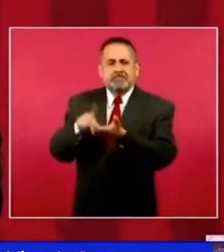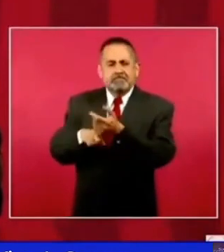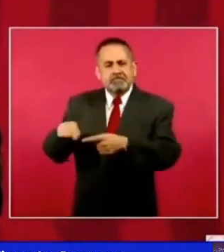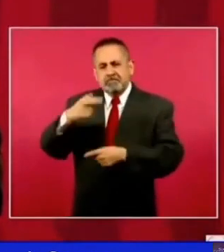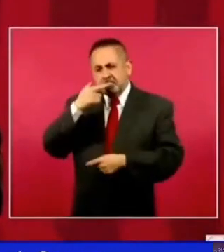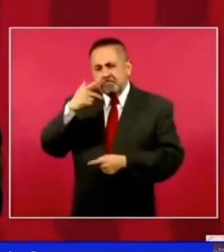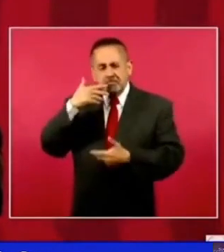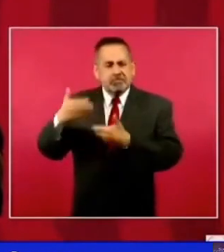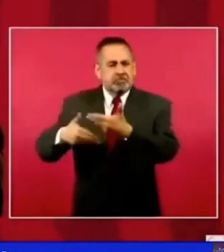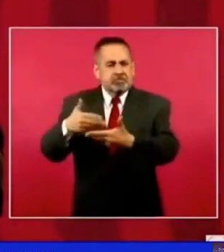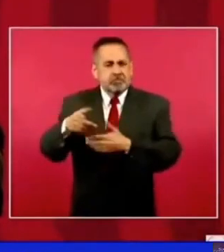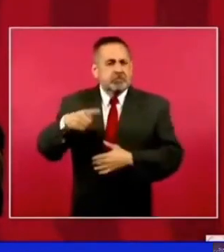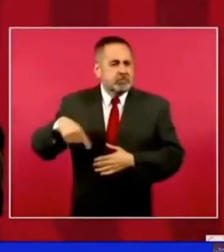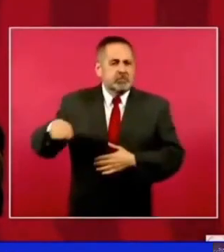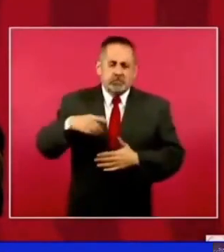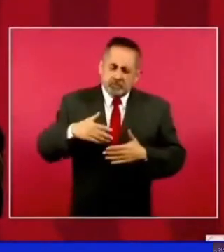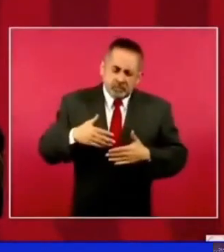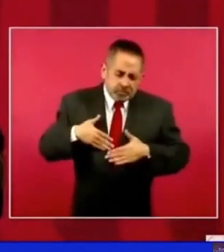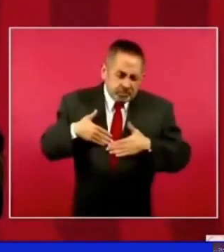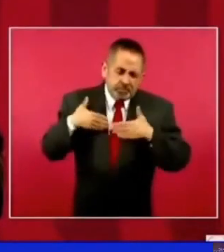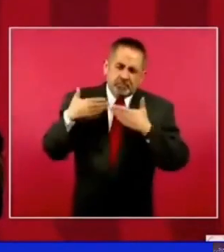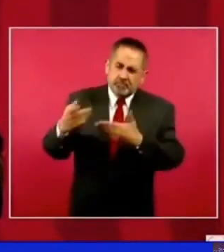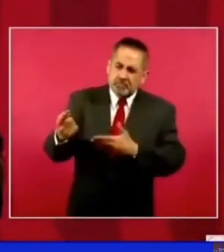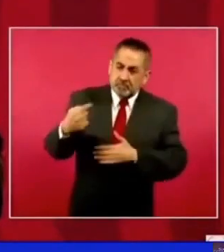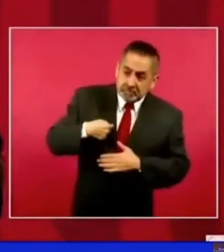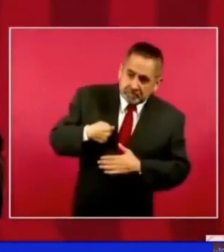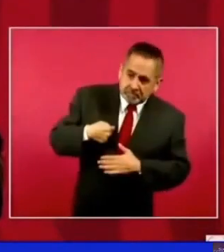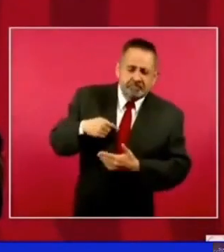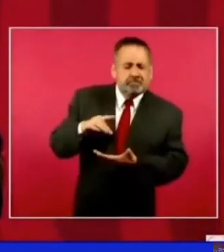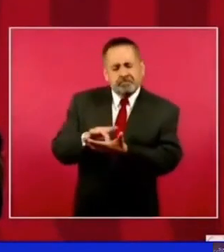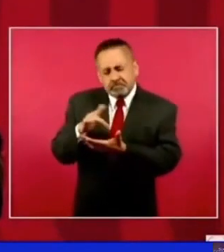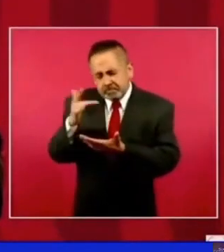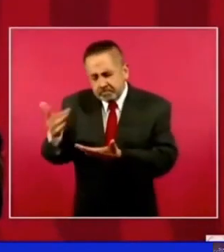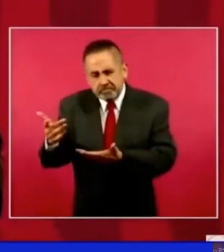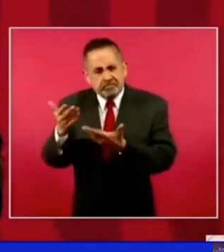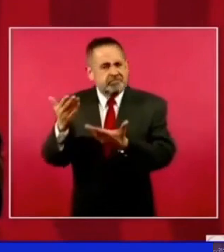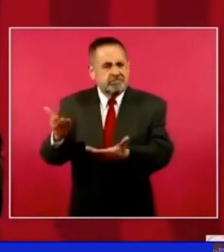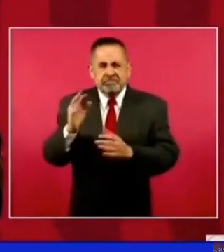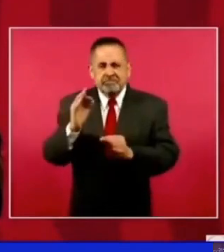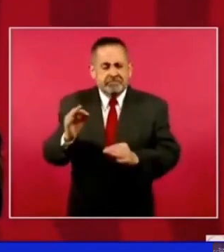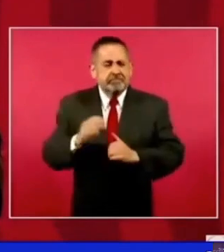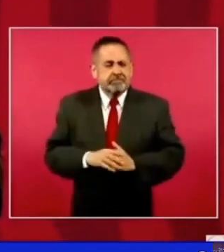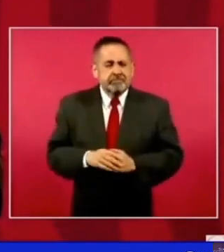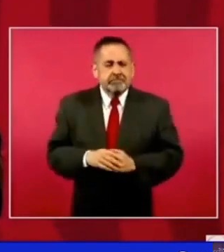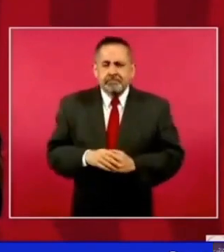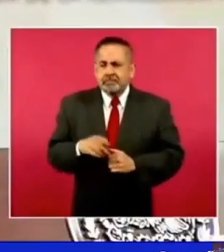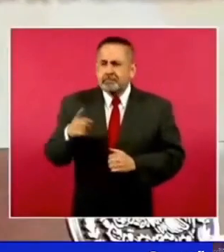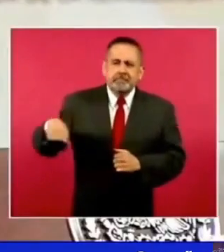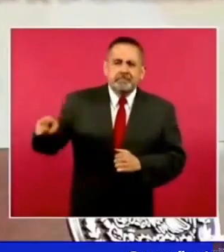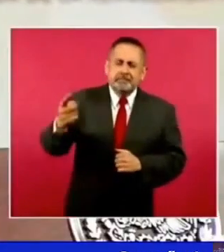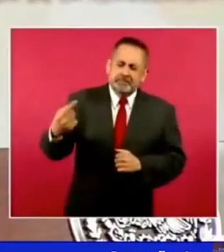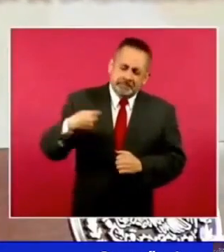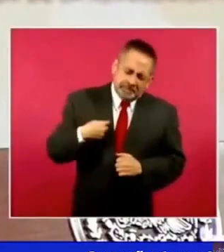que nos tiene confianza, le agradecemos mucho. Es una cuestión amorosa,